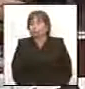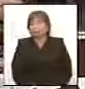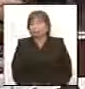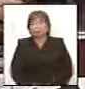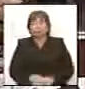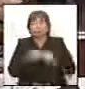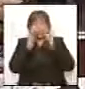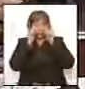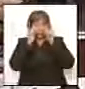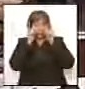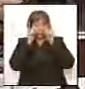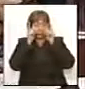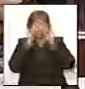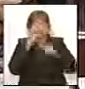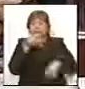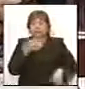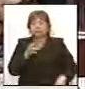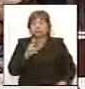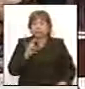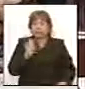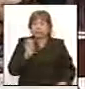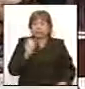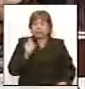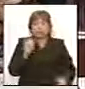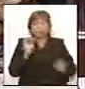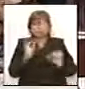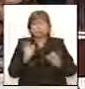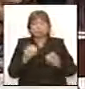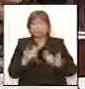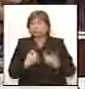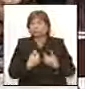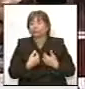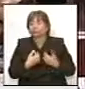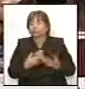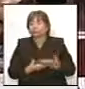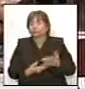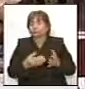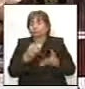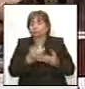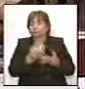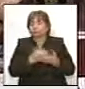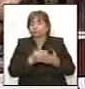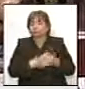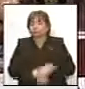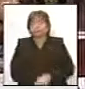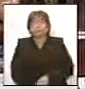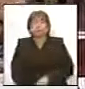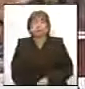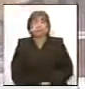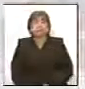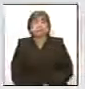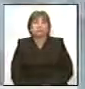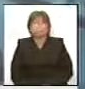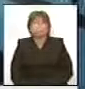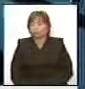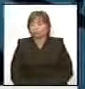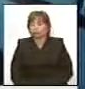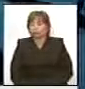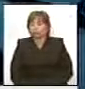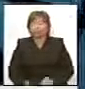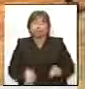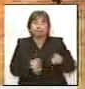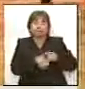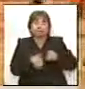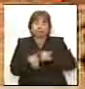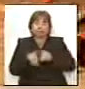impacto real del desarrollo de las telecomunicaciones en el progreso y en el desarrollo del país. También manifestaron